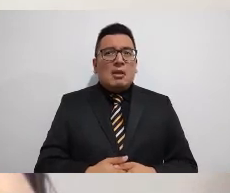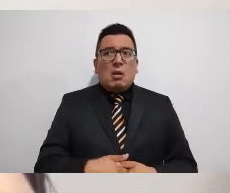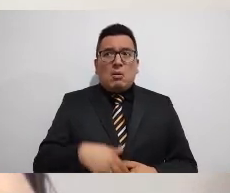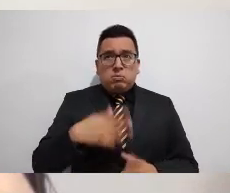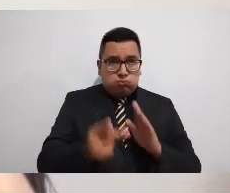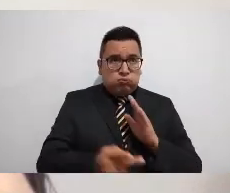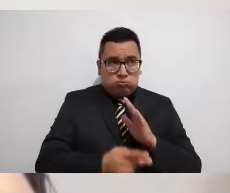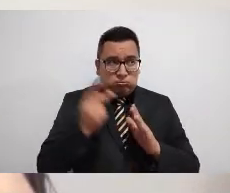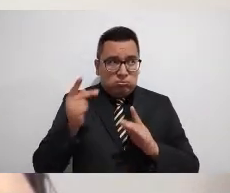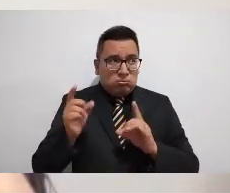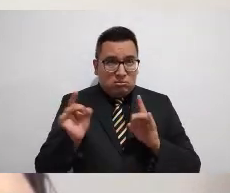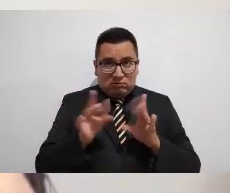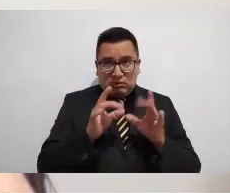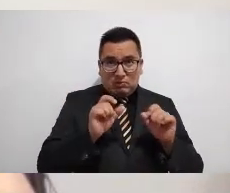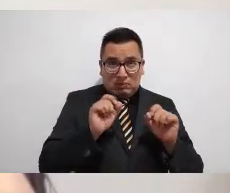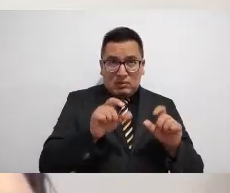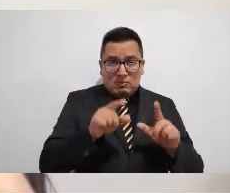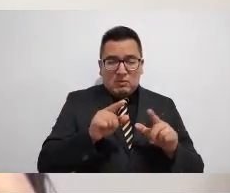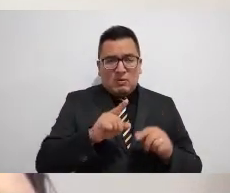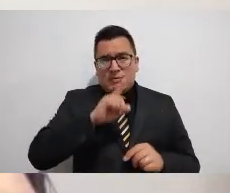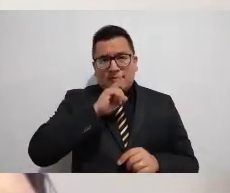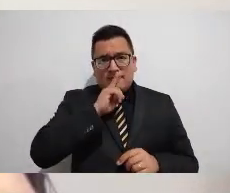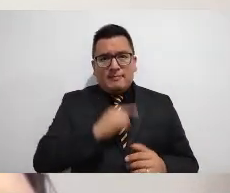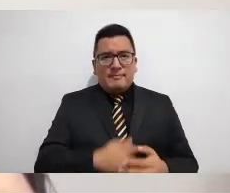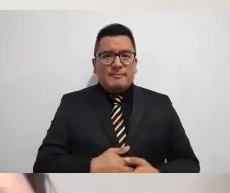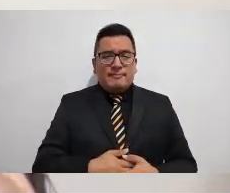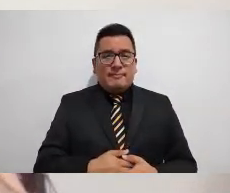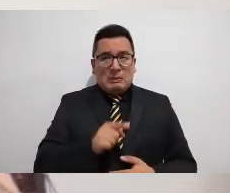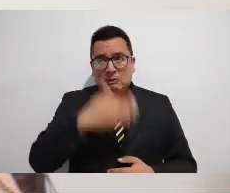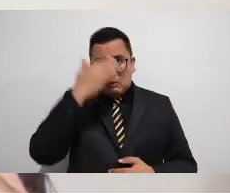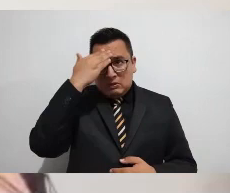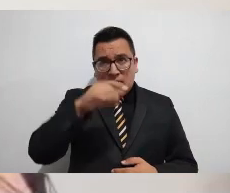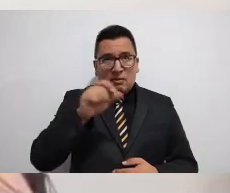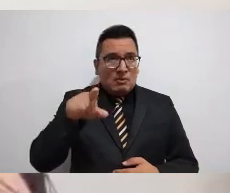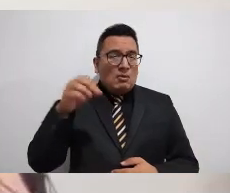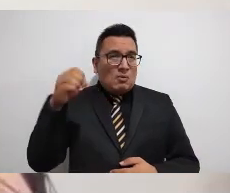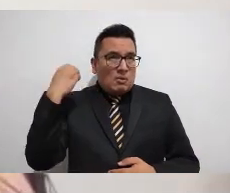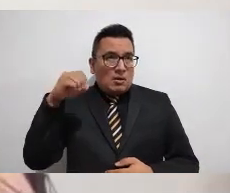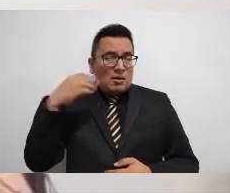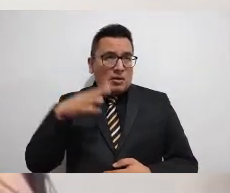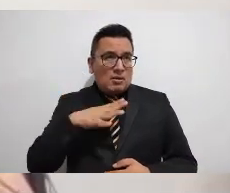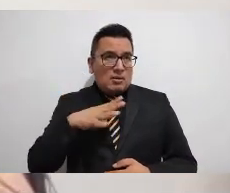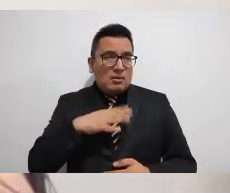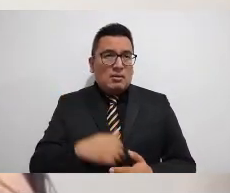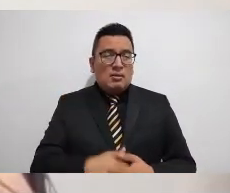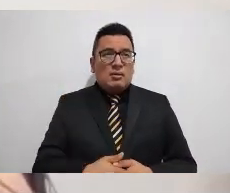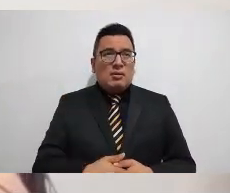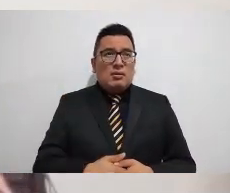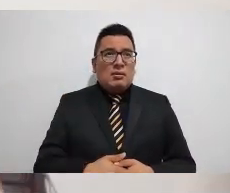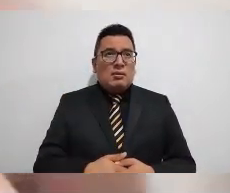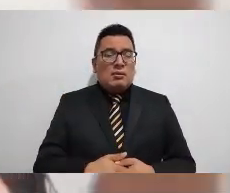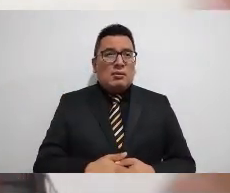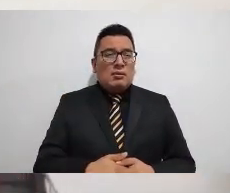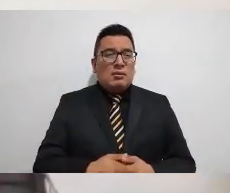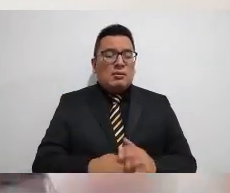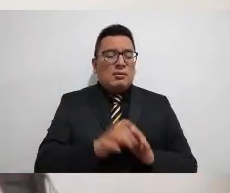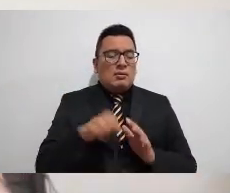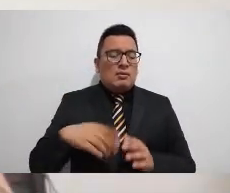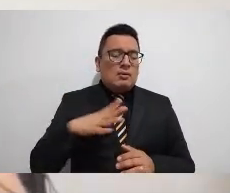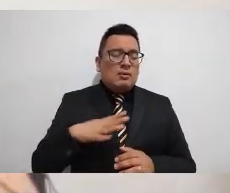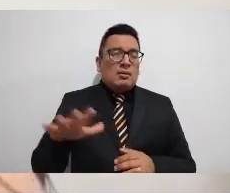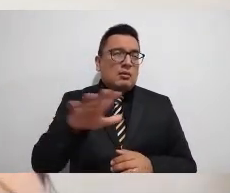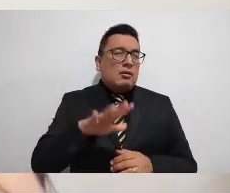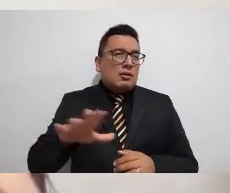vuelto a presentar afortunadamente. Y como sabes, también en Oaxaca pues tenemos, en el caso del Istmo